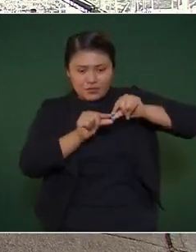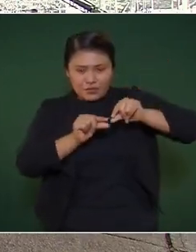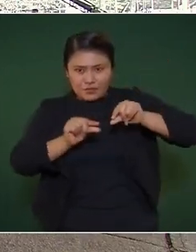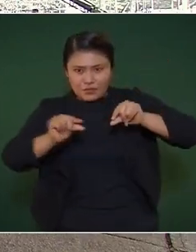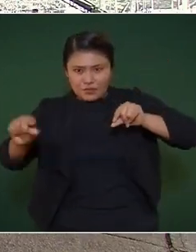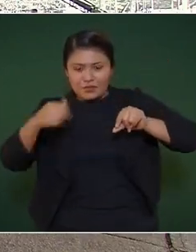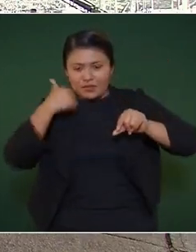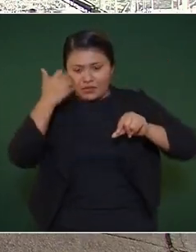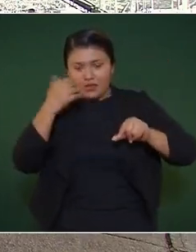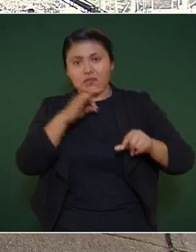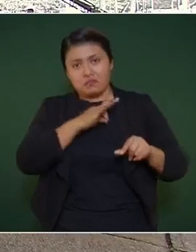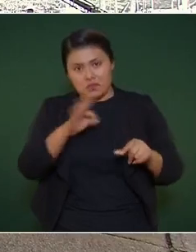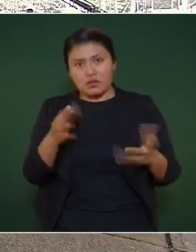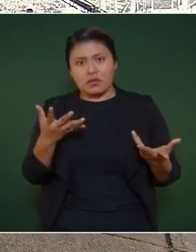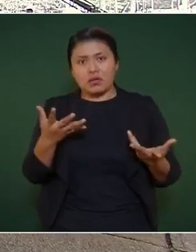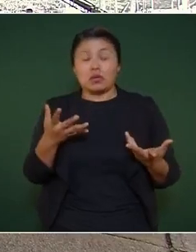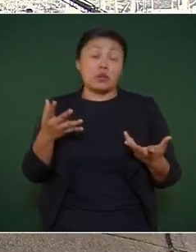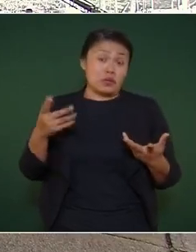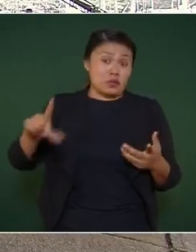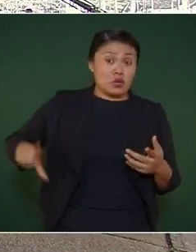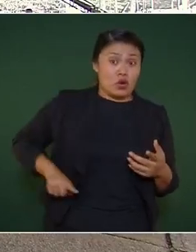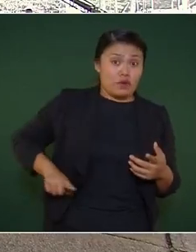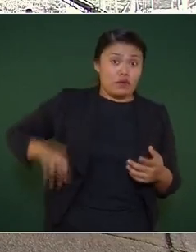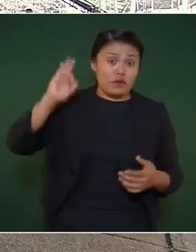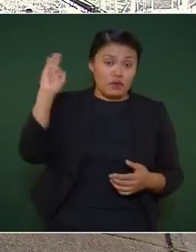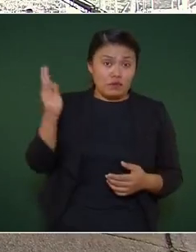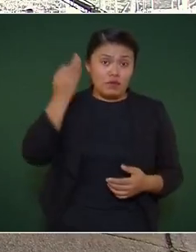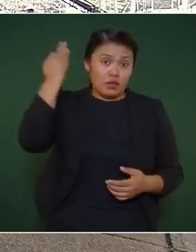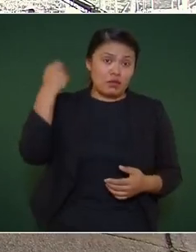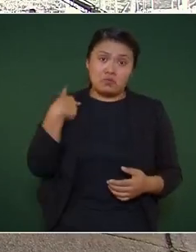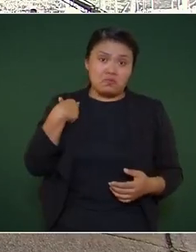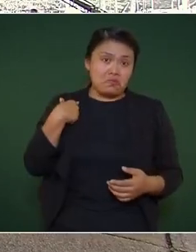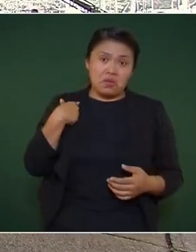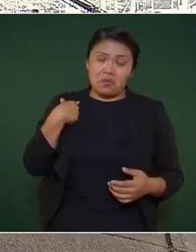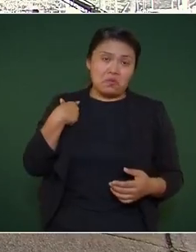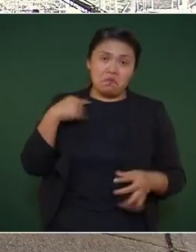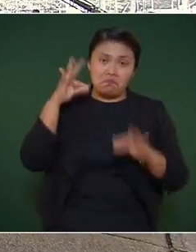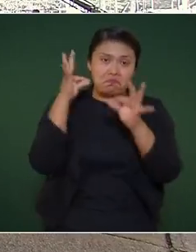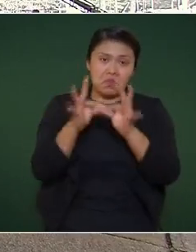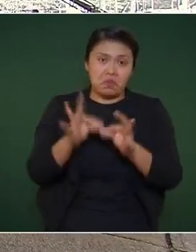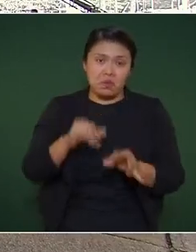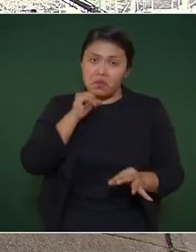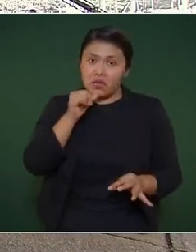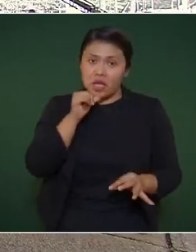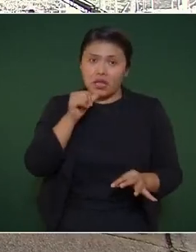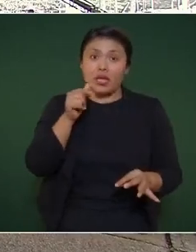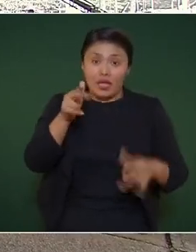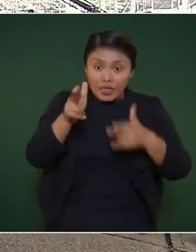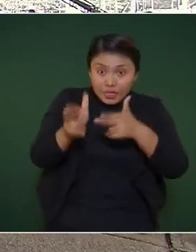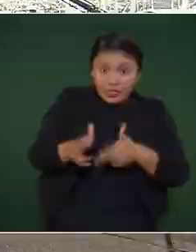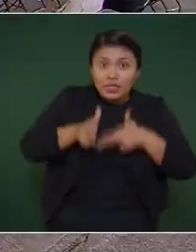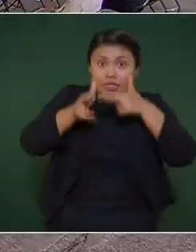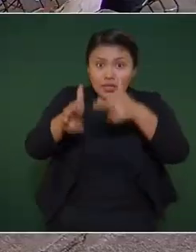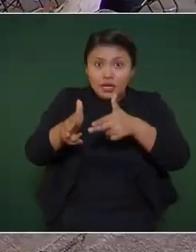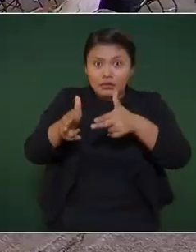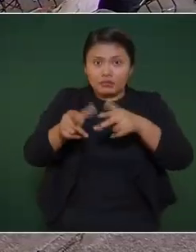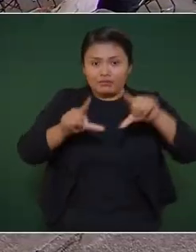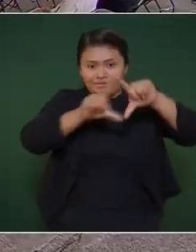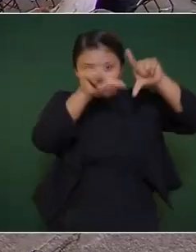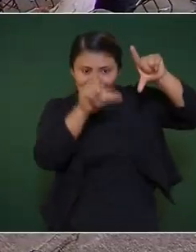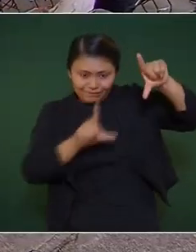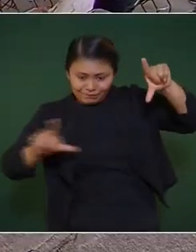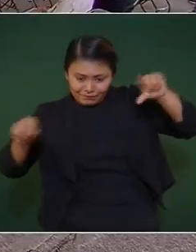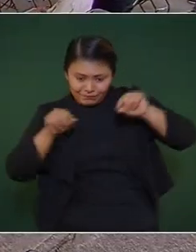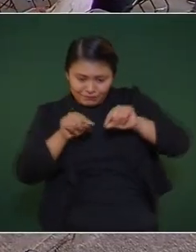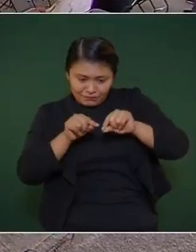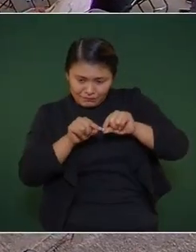pues el gobierno federal no les cumplió lo prometido. Por sí. Parte del tren interoceánico, la salida donde está la estación